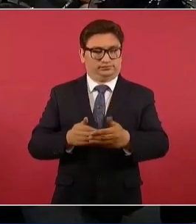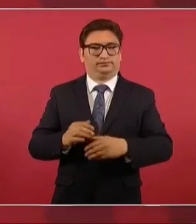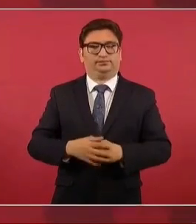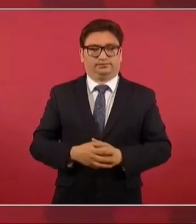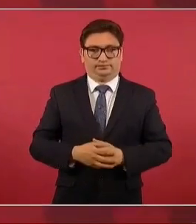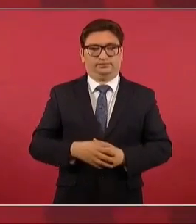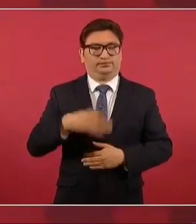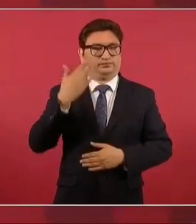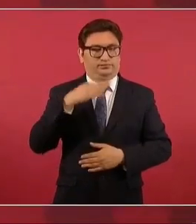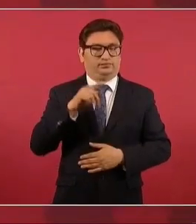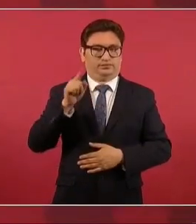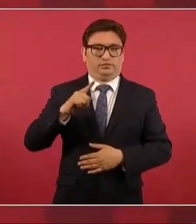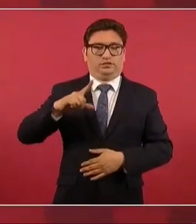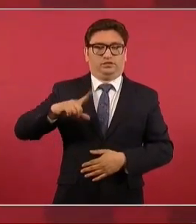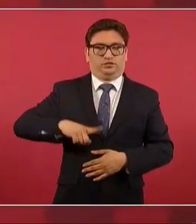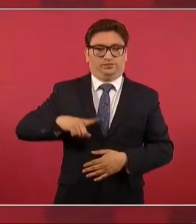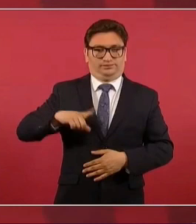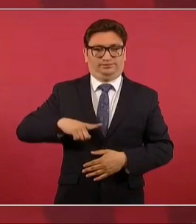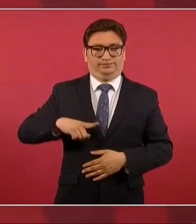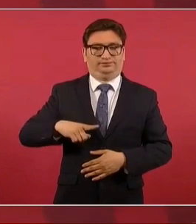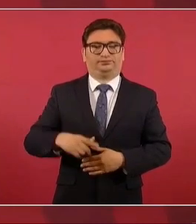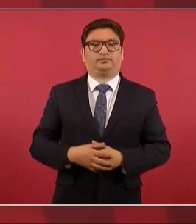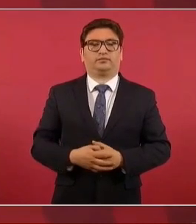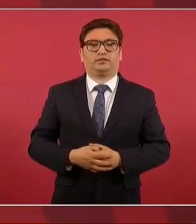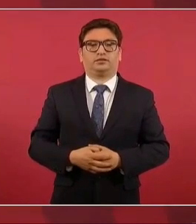Hay en el gobierno,